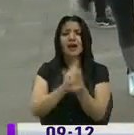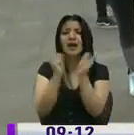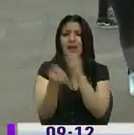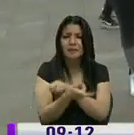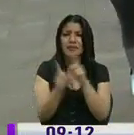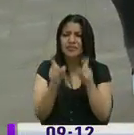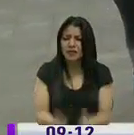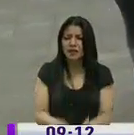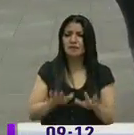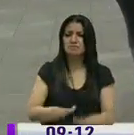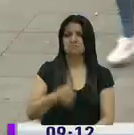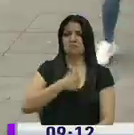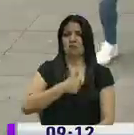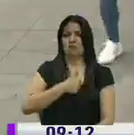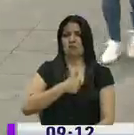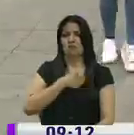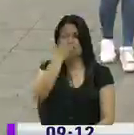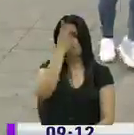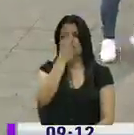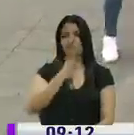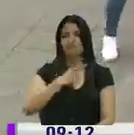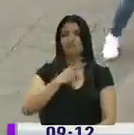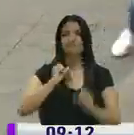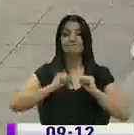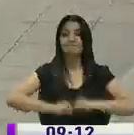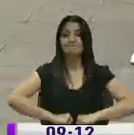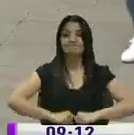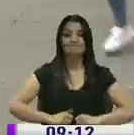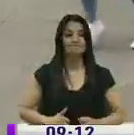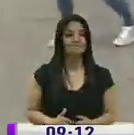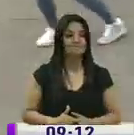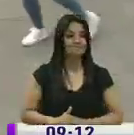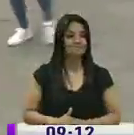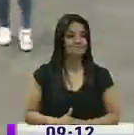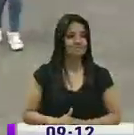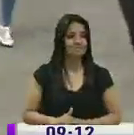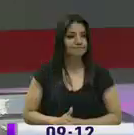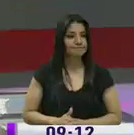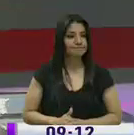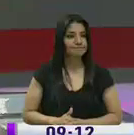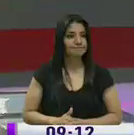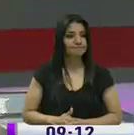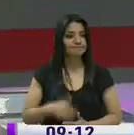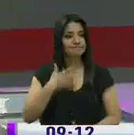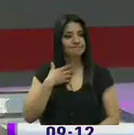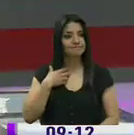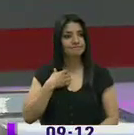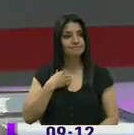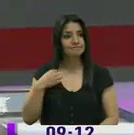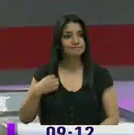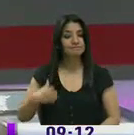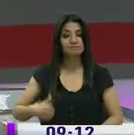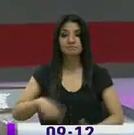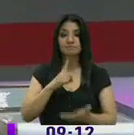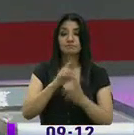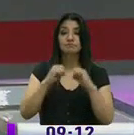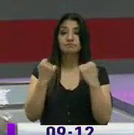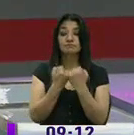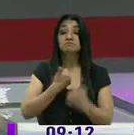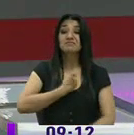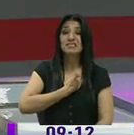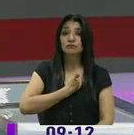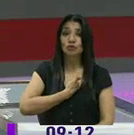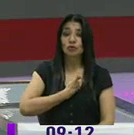empoderarnos del cambio informó patricia al das mucho está en la sociedad y está en nosotros hacer